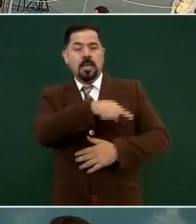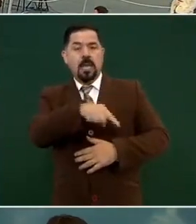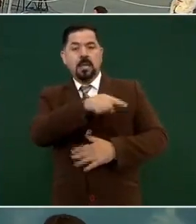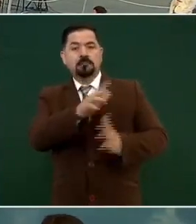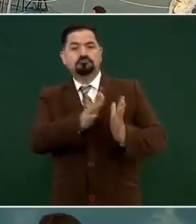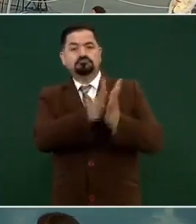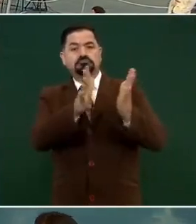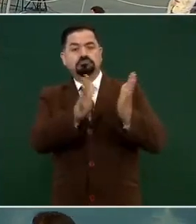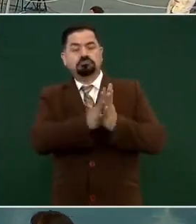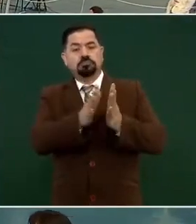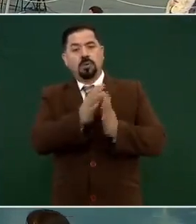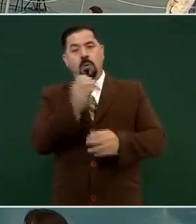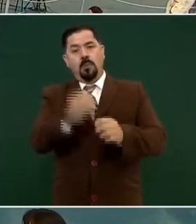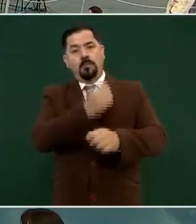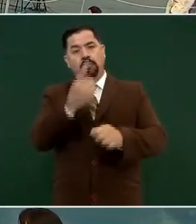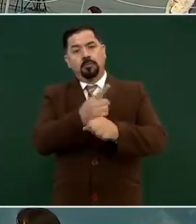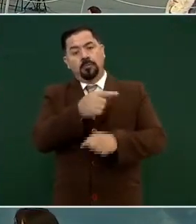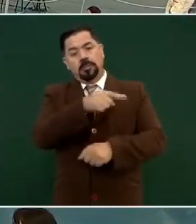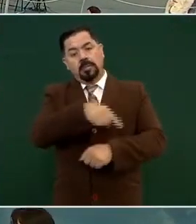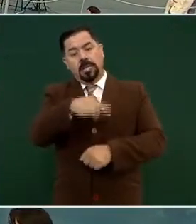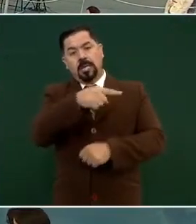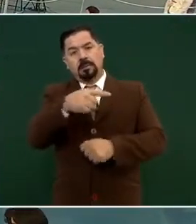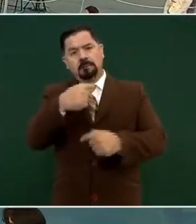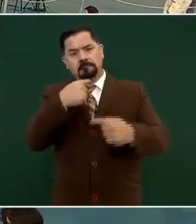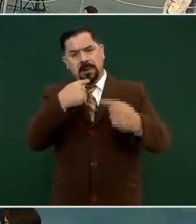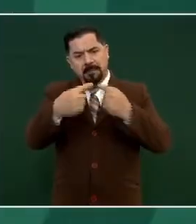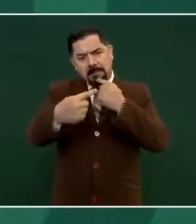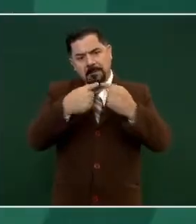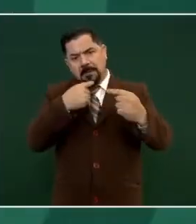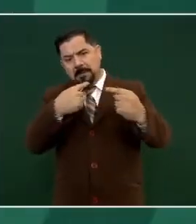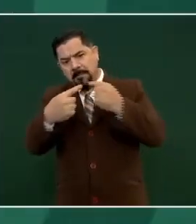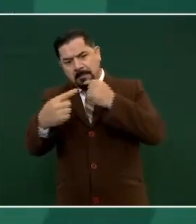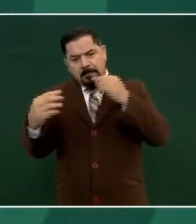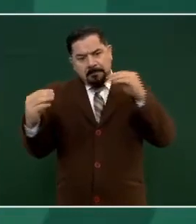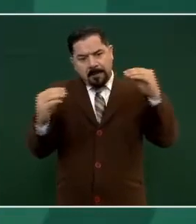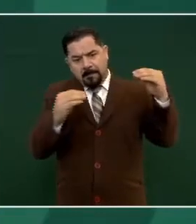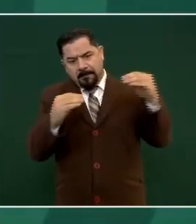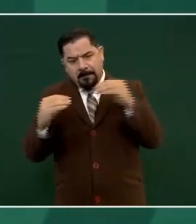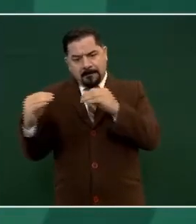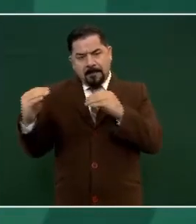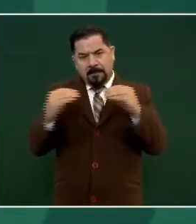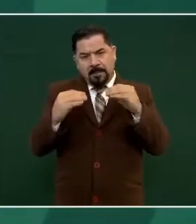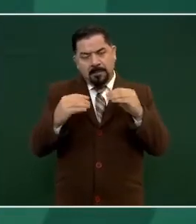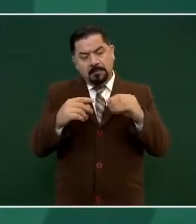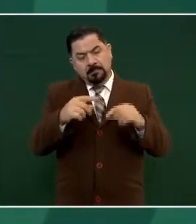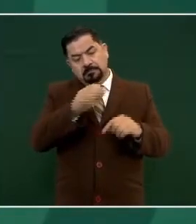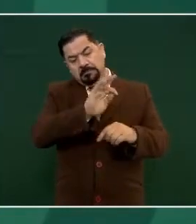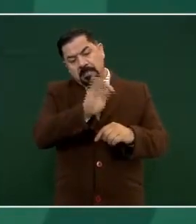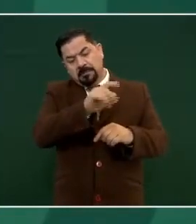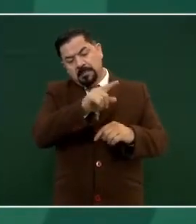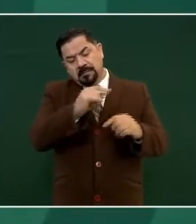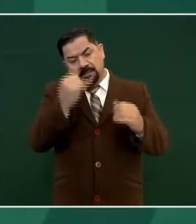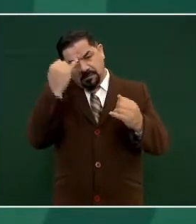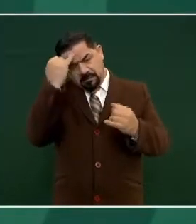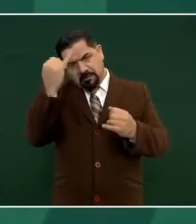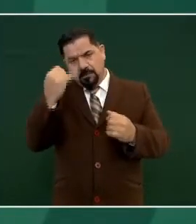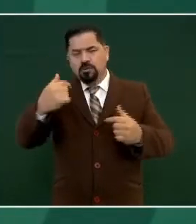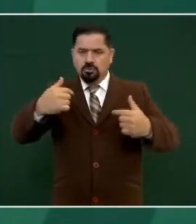de que se debata el caso, si hay diferencias. Yo lo voy a